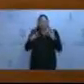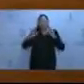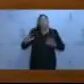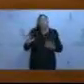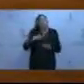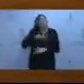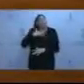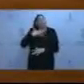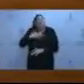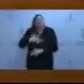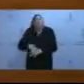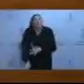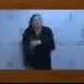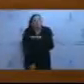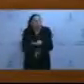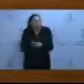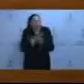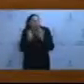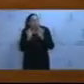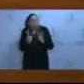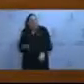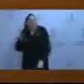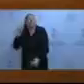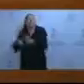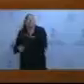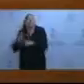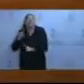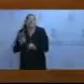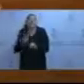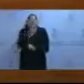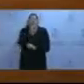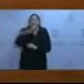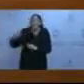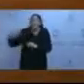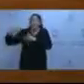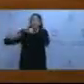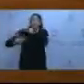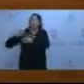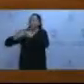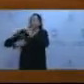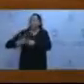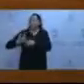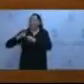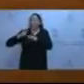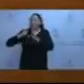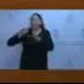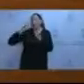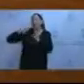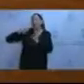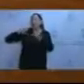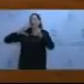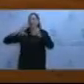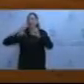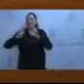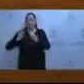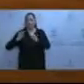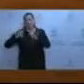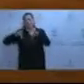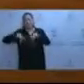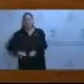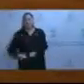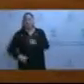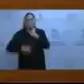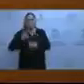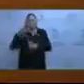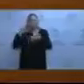seguir haciéndolo estará influenciada por lo que resulte del proceso en marcha del embargo de sus cuentas y de las decisiones judiciales que al efecto